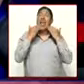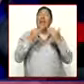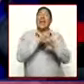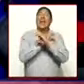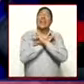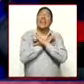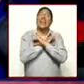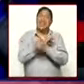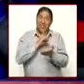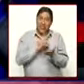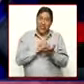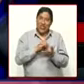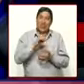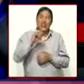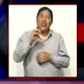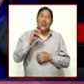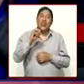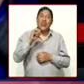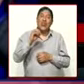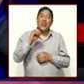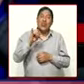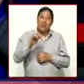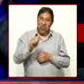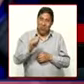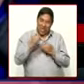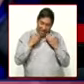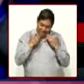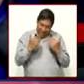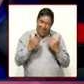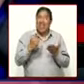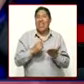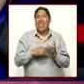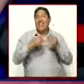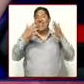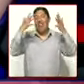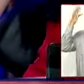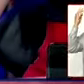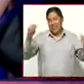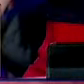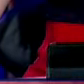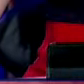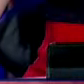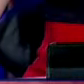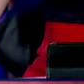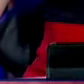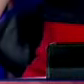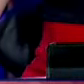cariño, gracias al doctor Joel Moya y gracias porque estas son las grandes historias.